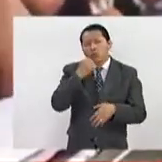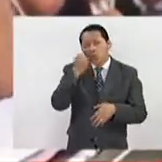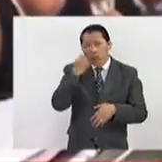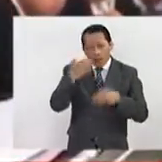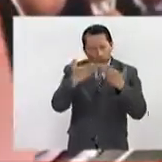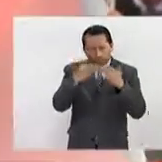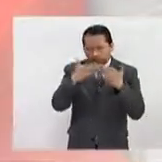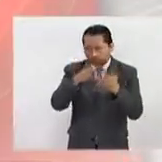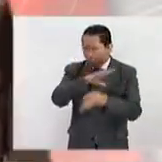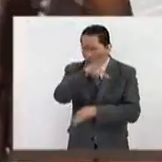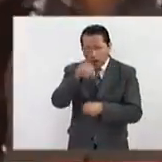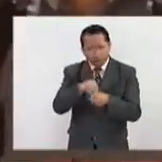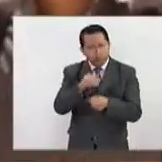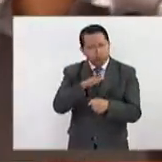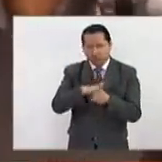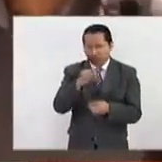México.